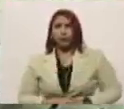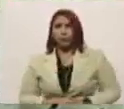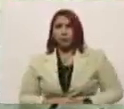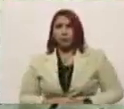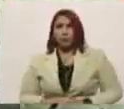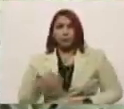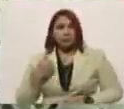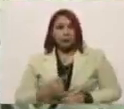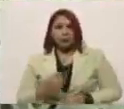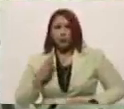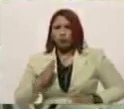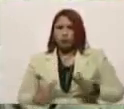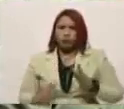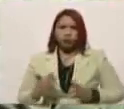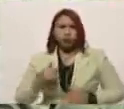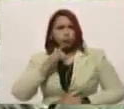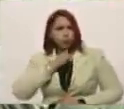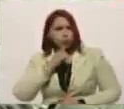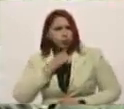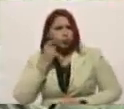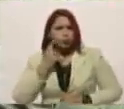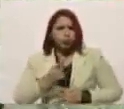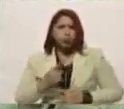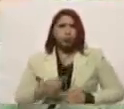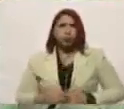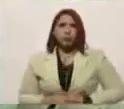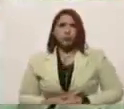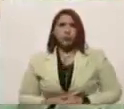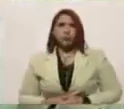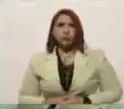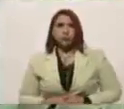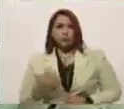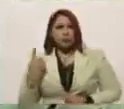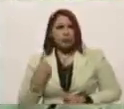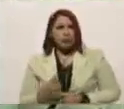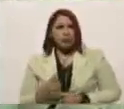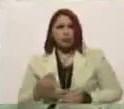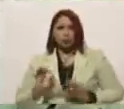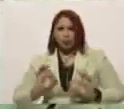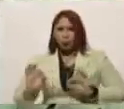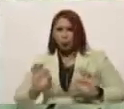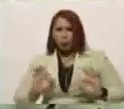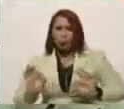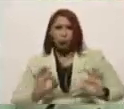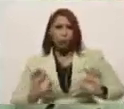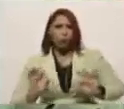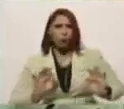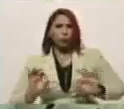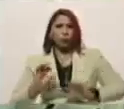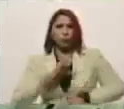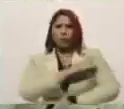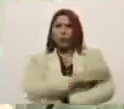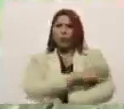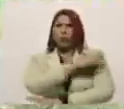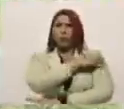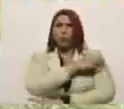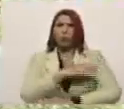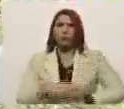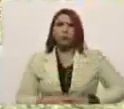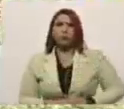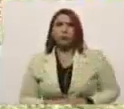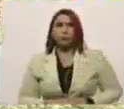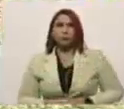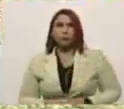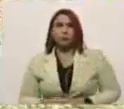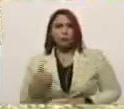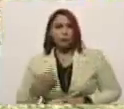Tienen que correr para la resistencia. Tienen que hacer ejercicio para la potencia de los músculos.